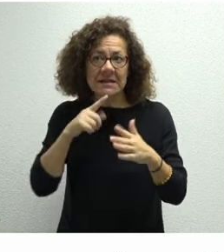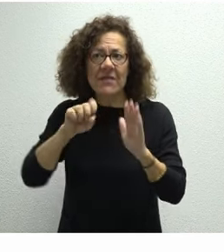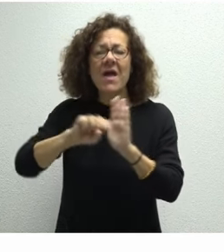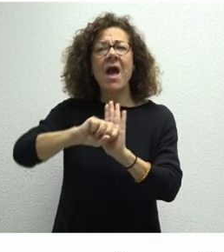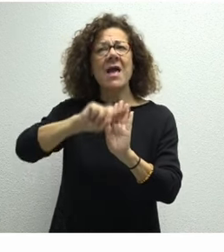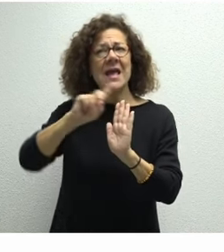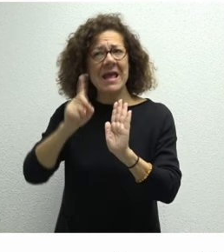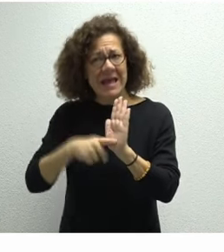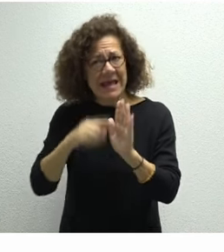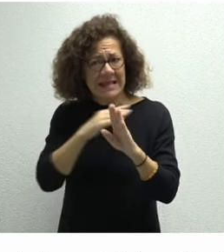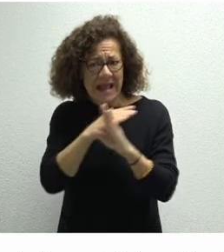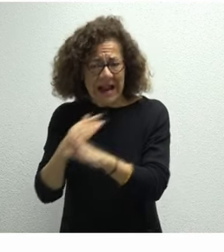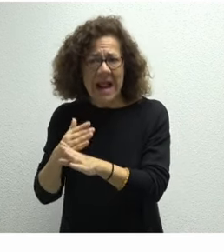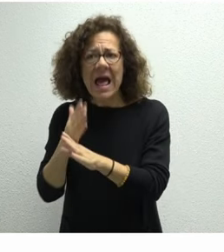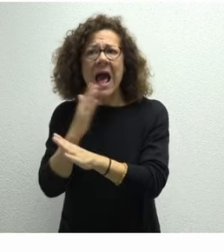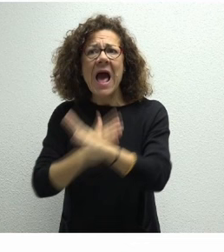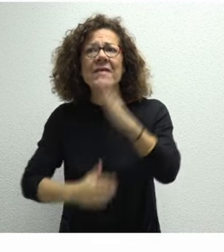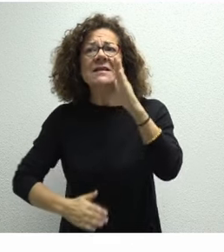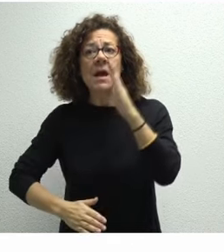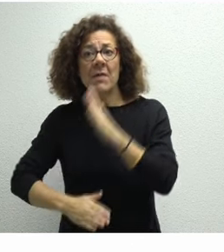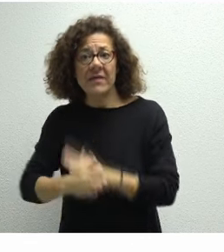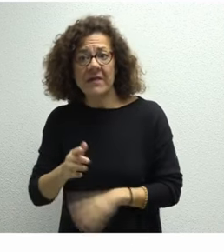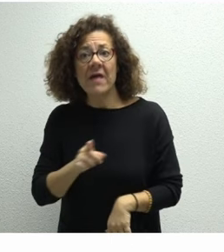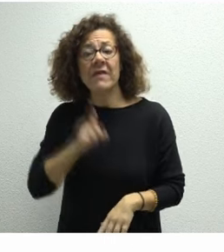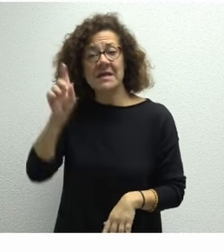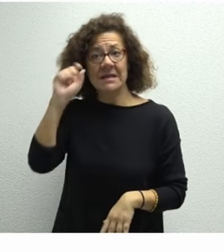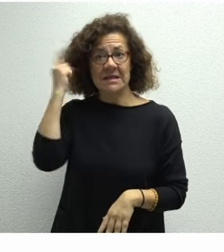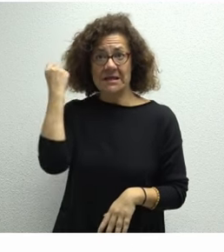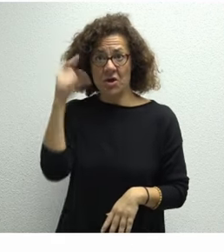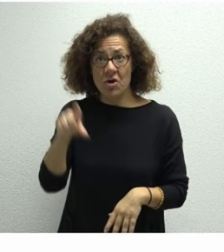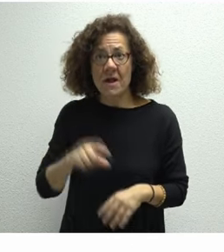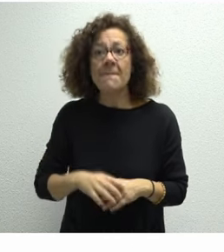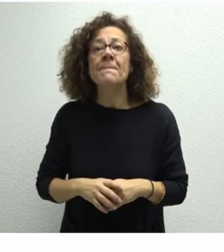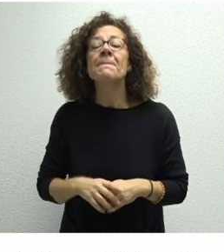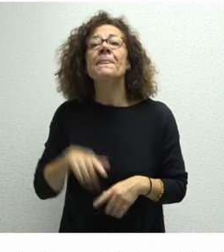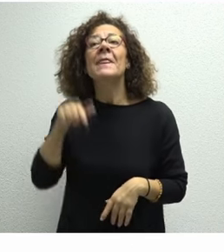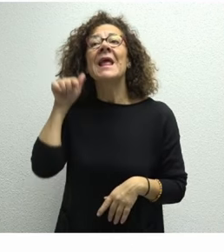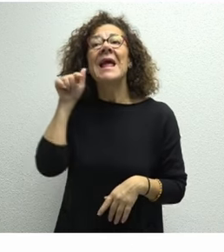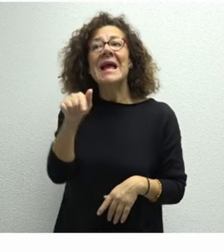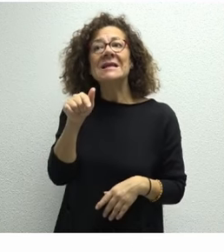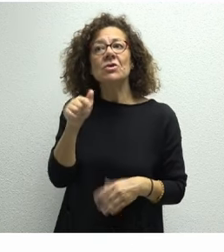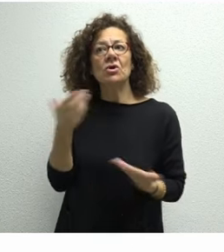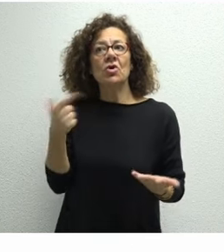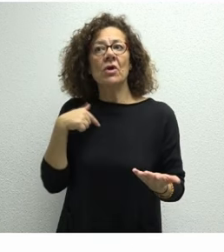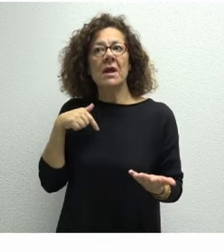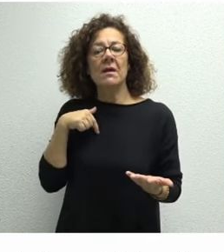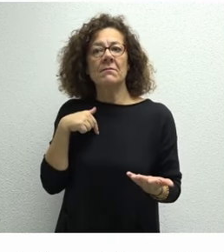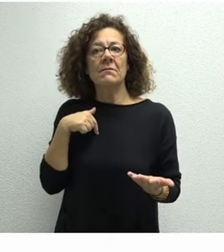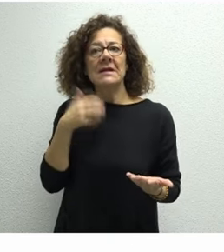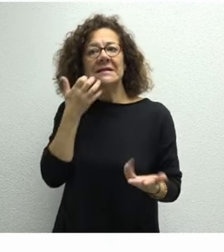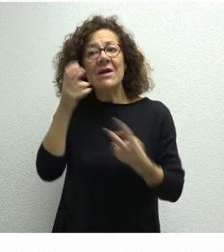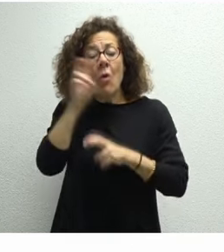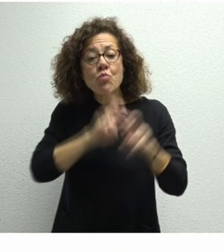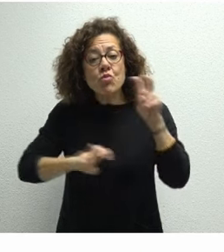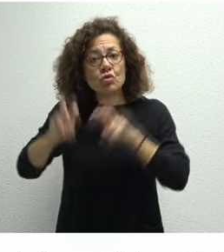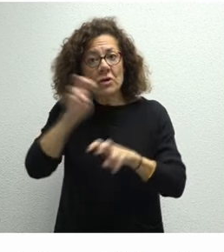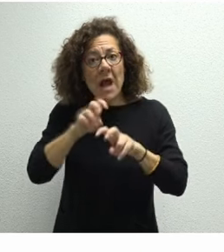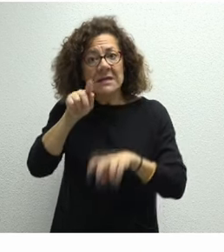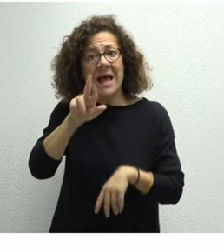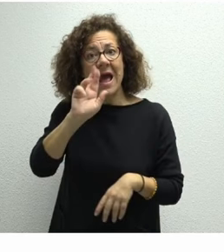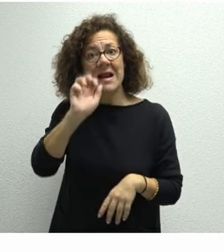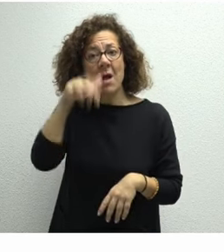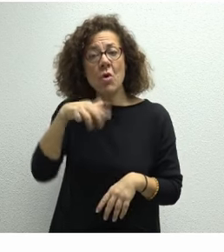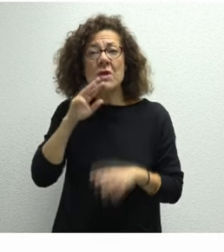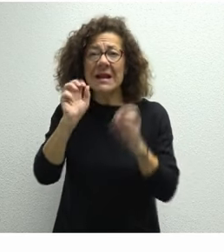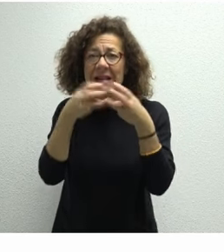a discapacidad de de Girona Y esa eso es lo que Vais a encontrar si buscáis a Ramón no en